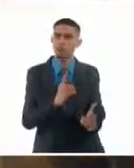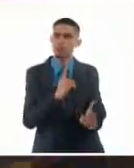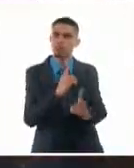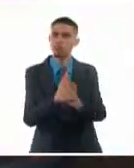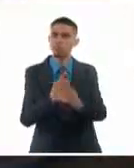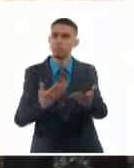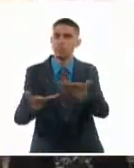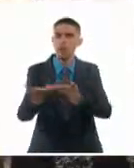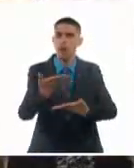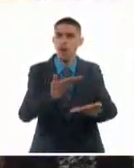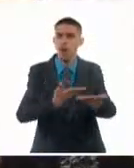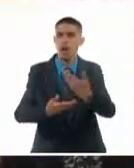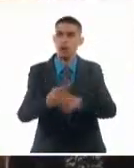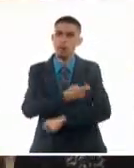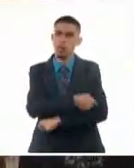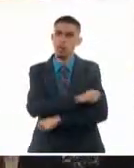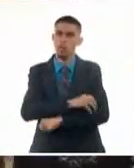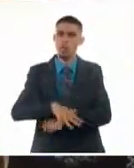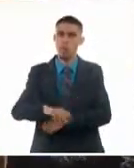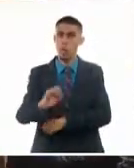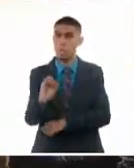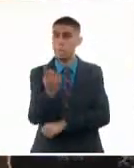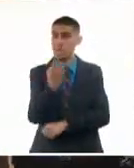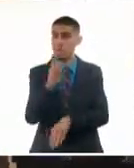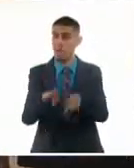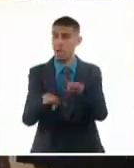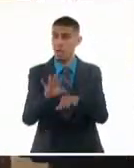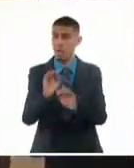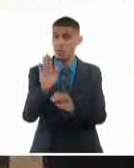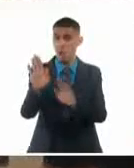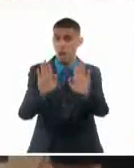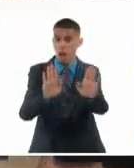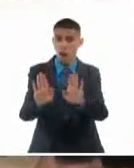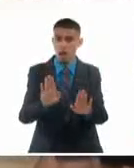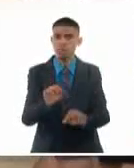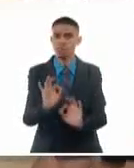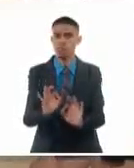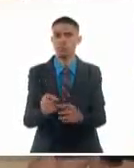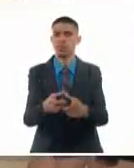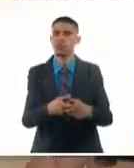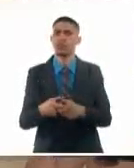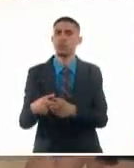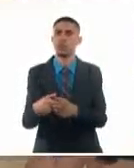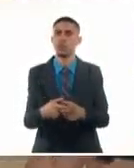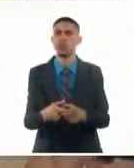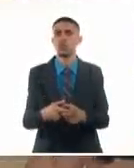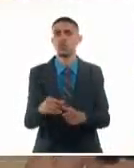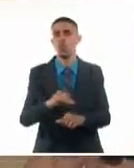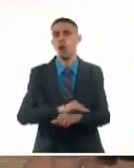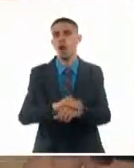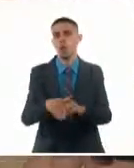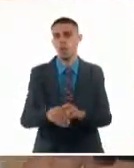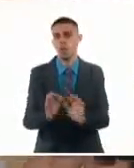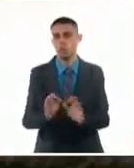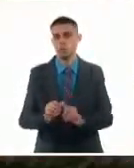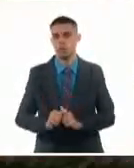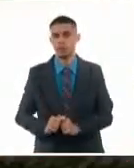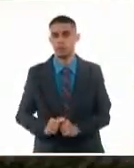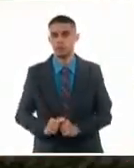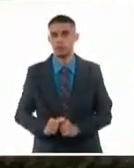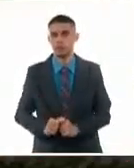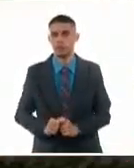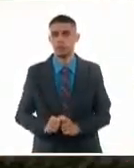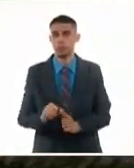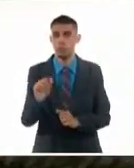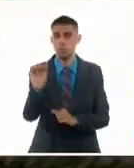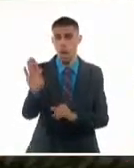primera muestra personal y hacerlo desde la Galería Pórtico de la Asociación Hermanos Saiz en Santa Clara. La exposición